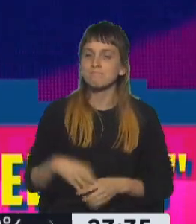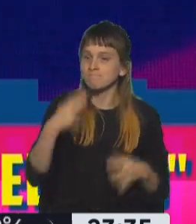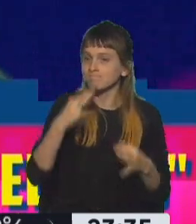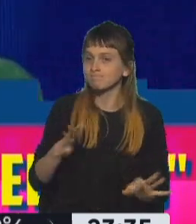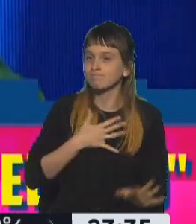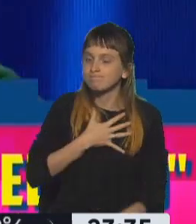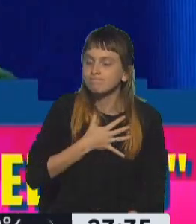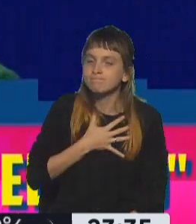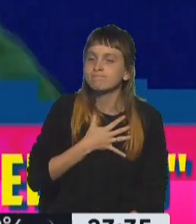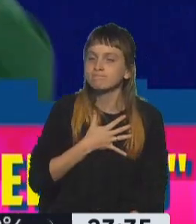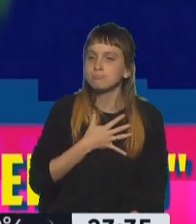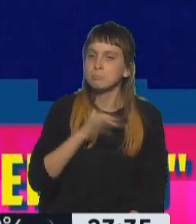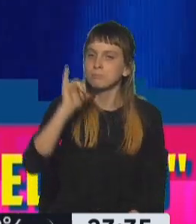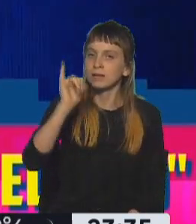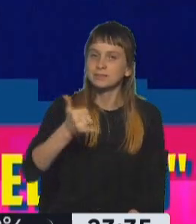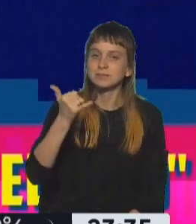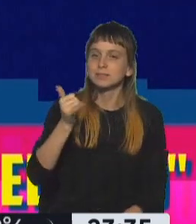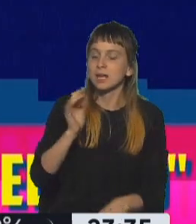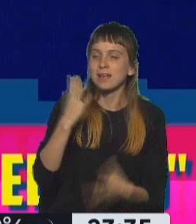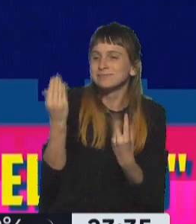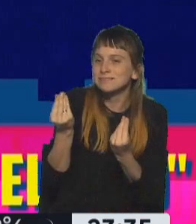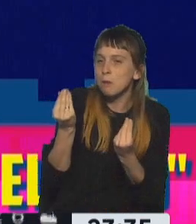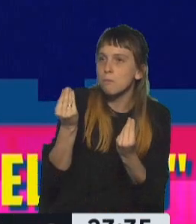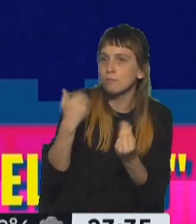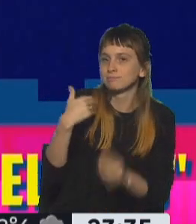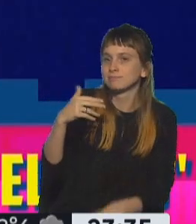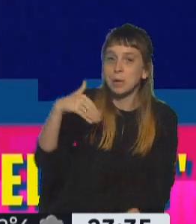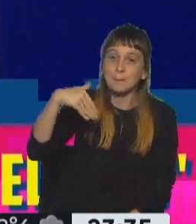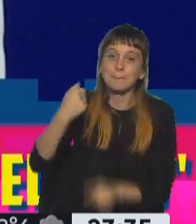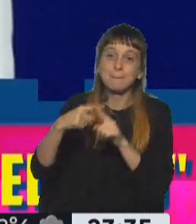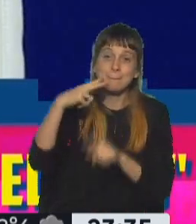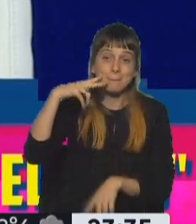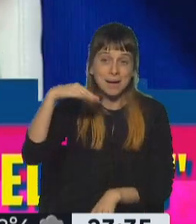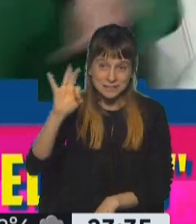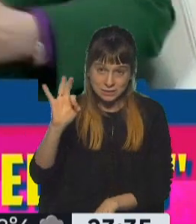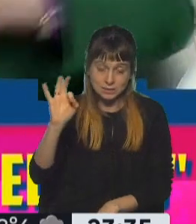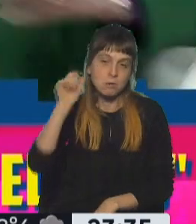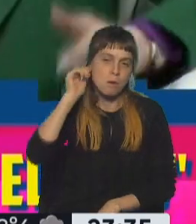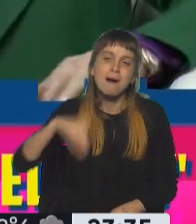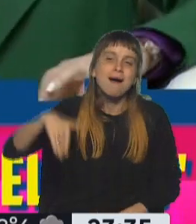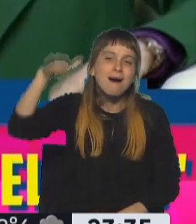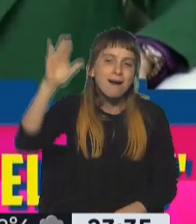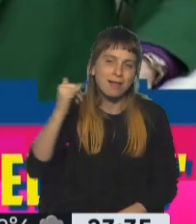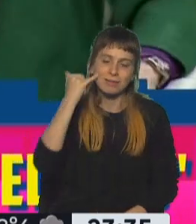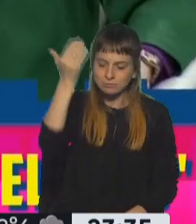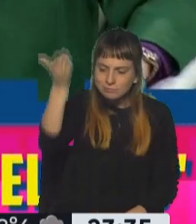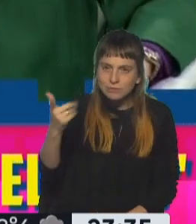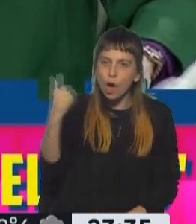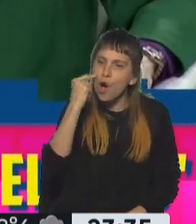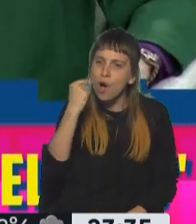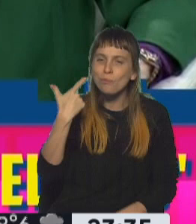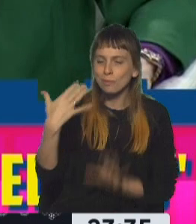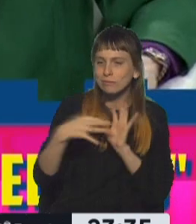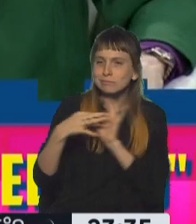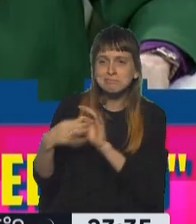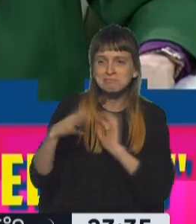a ver, Máximo es grande, es un hombre, no depende de mí, pero mi